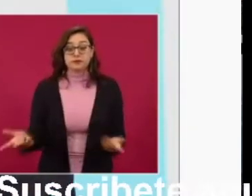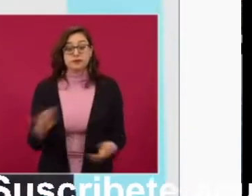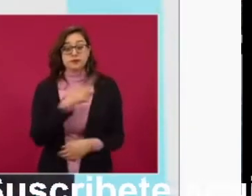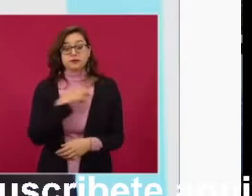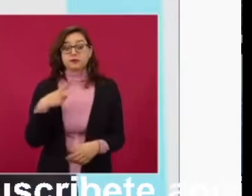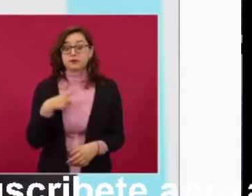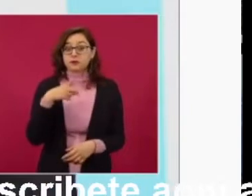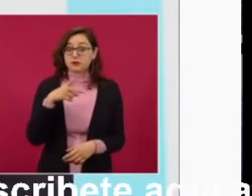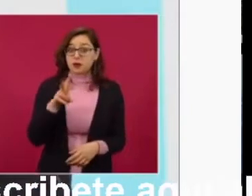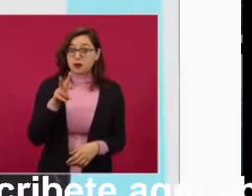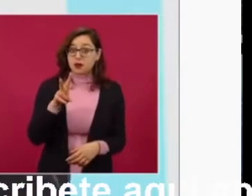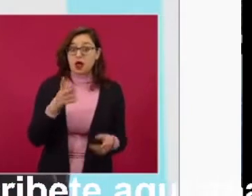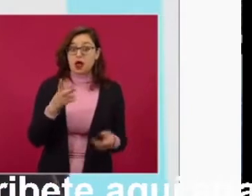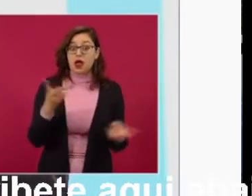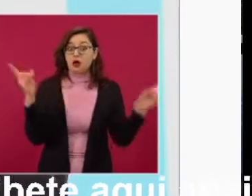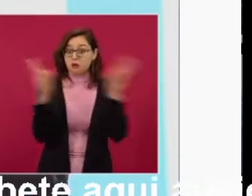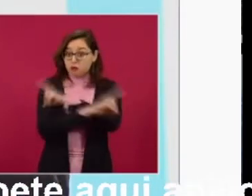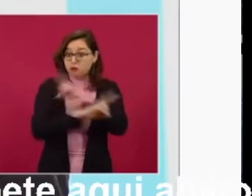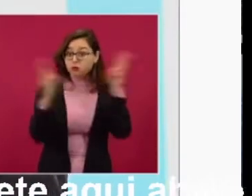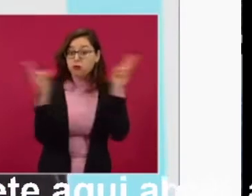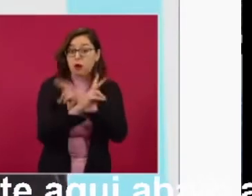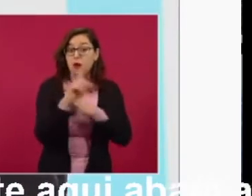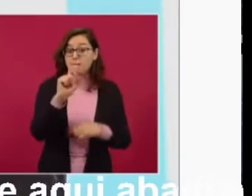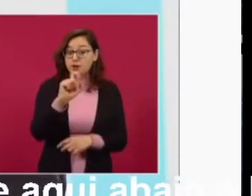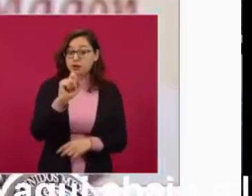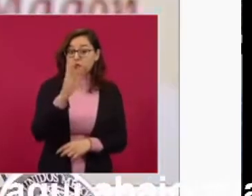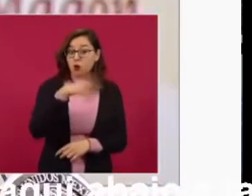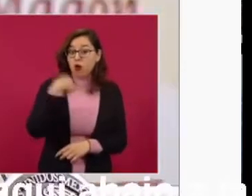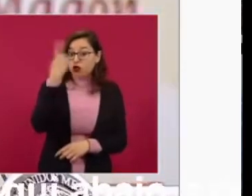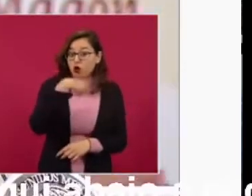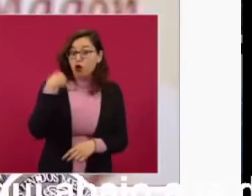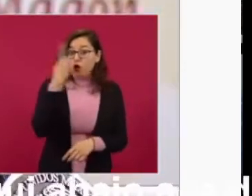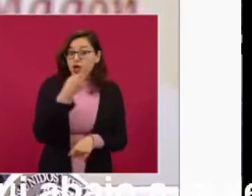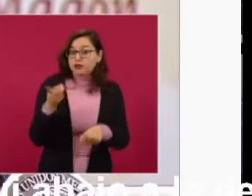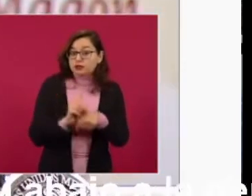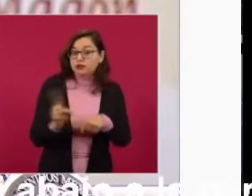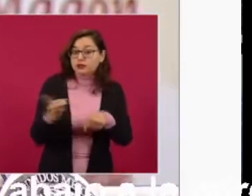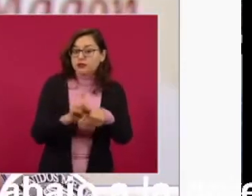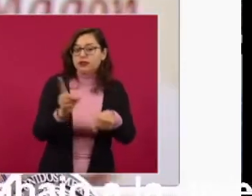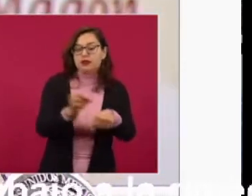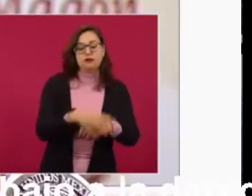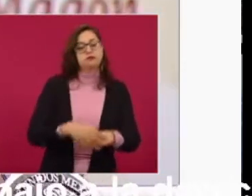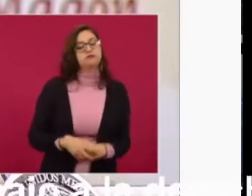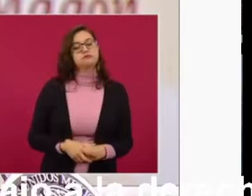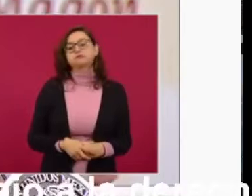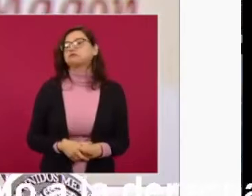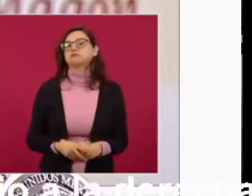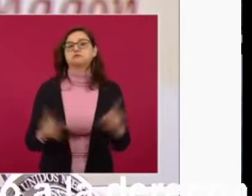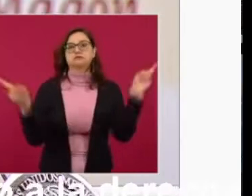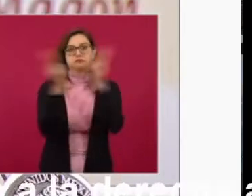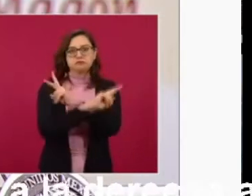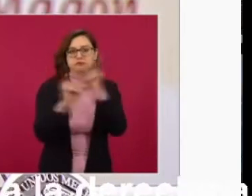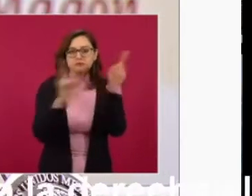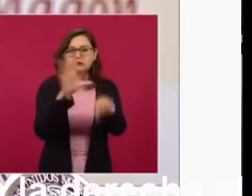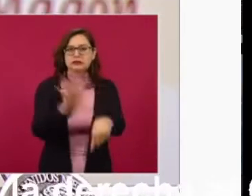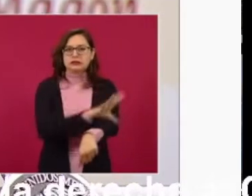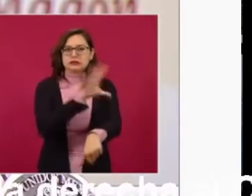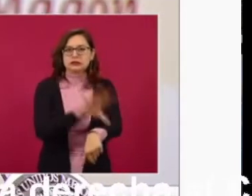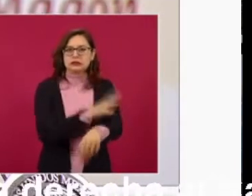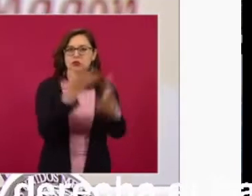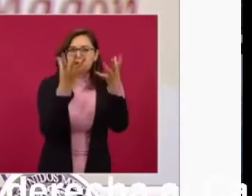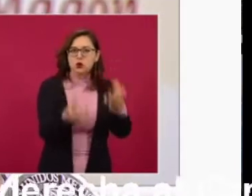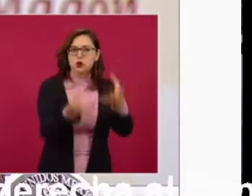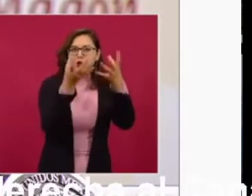día acabo de señalar lo es el 30 por ciento del tiempo que el aire se puede aprovechar para posición energía eléctrica